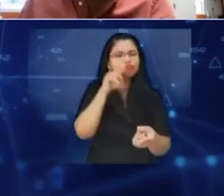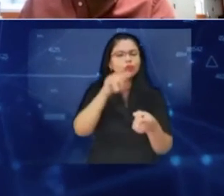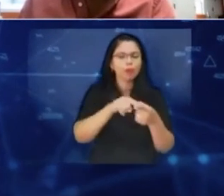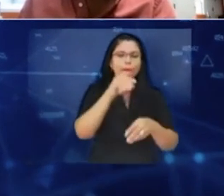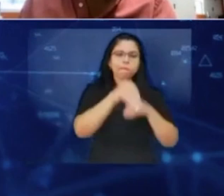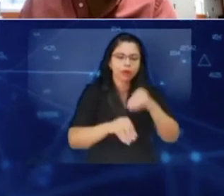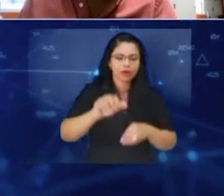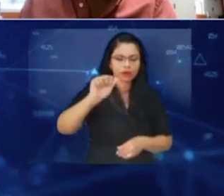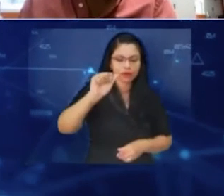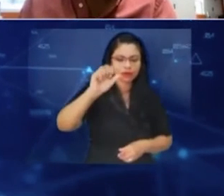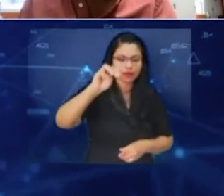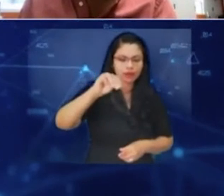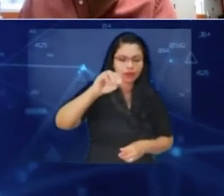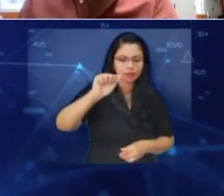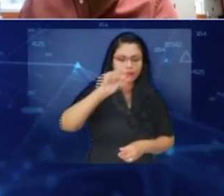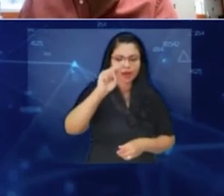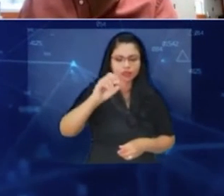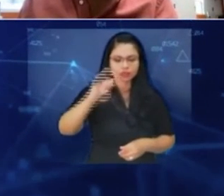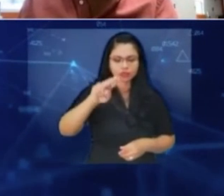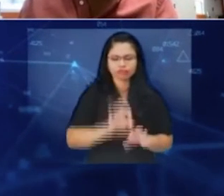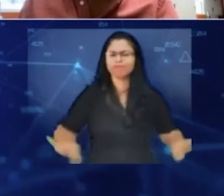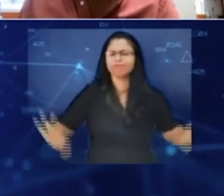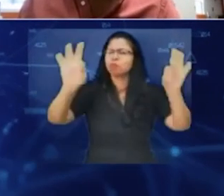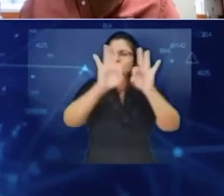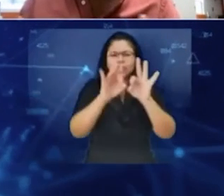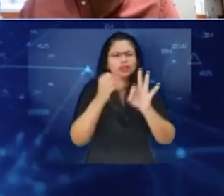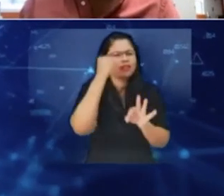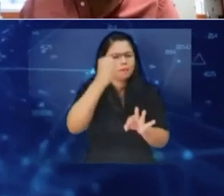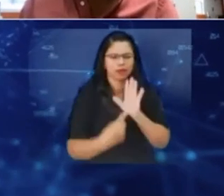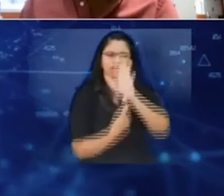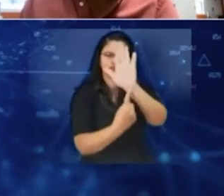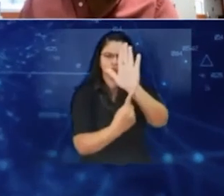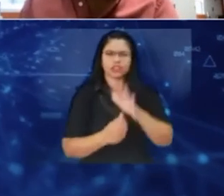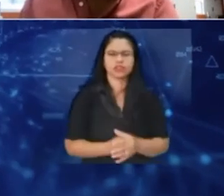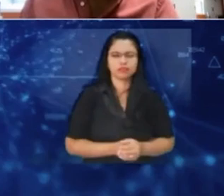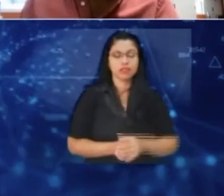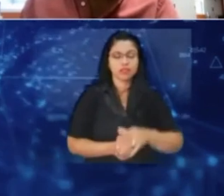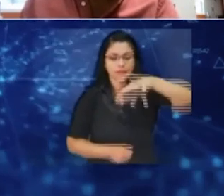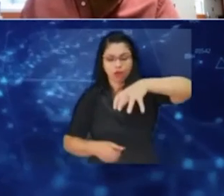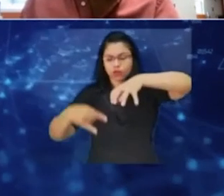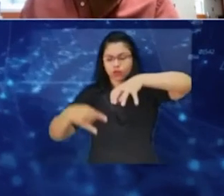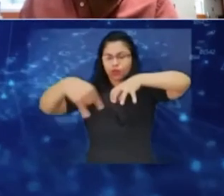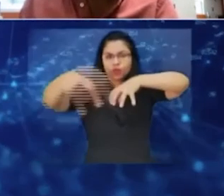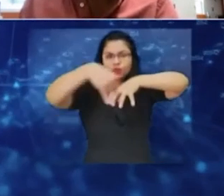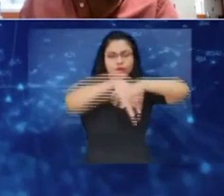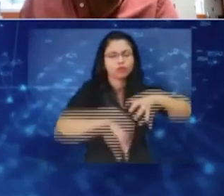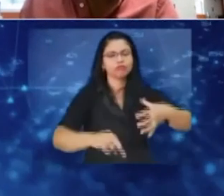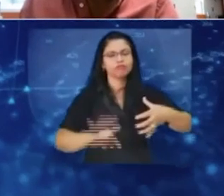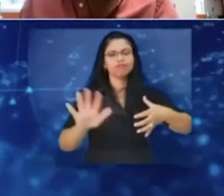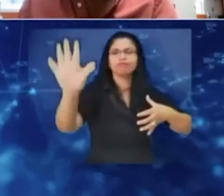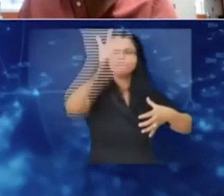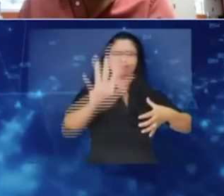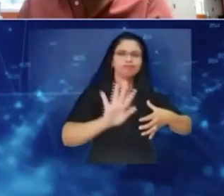Amazon está jugando un papel especial acá. Tenemos unas terminales muy pequeñas, estamos hablando de, van a ser terminales de 30 centímetros,